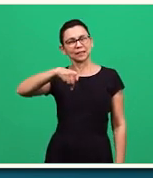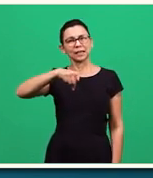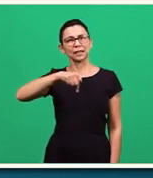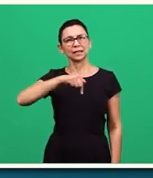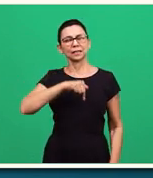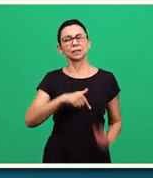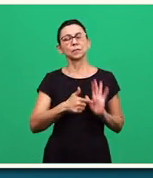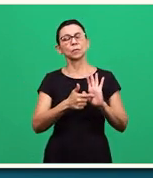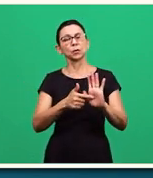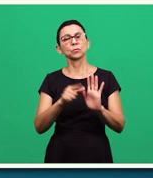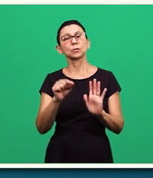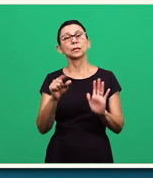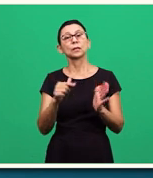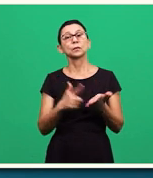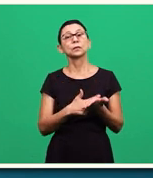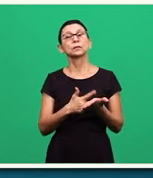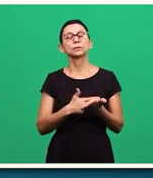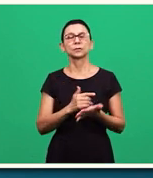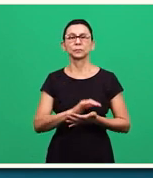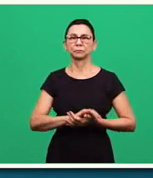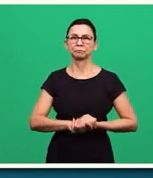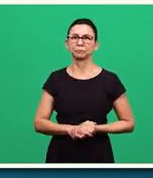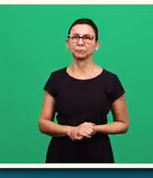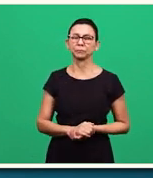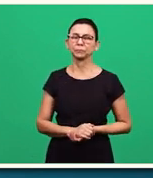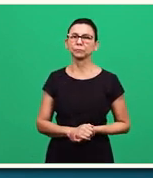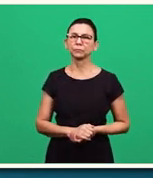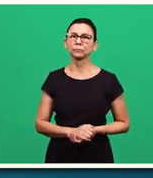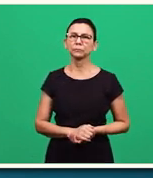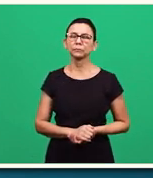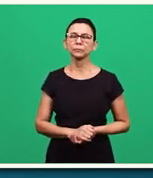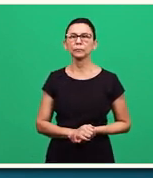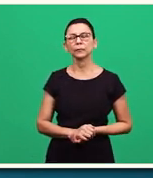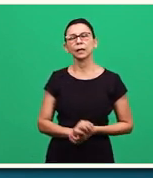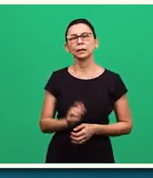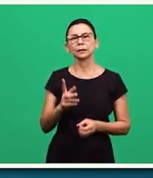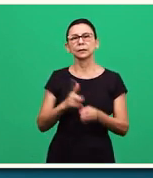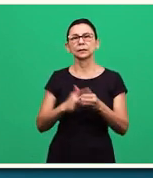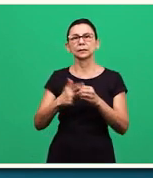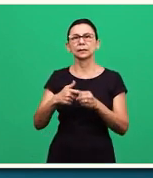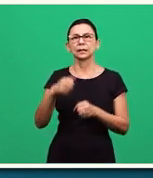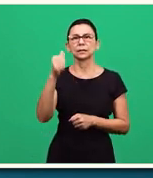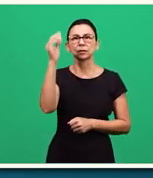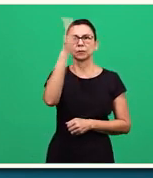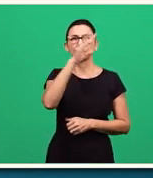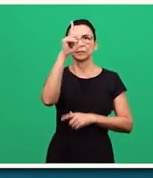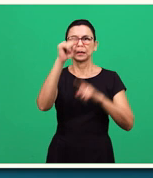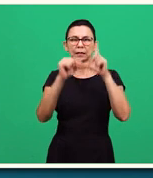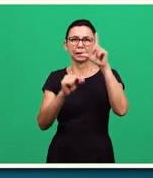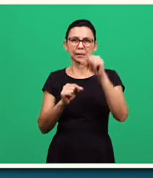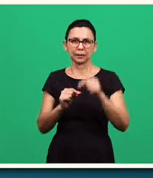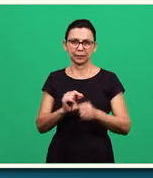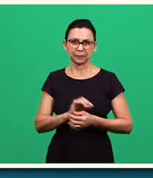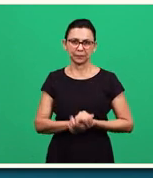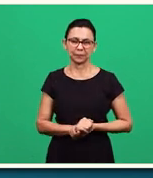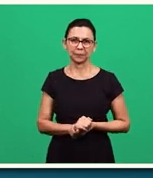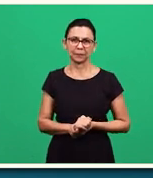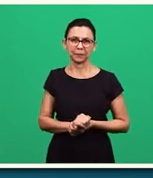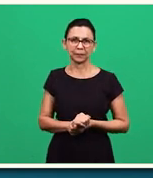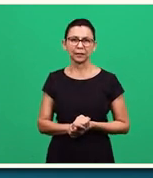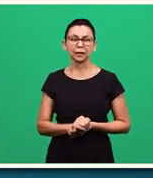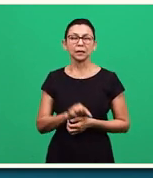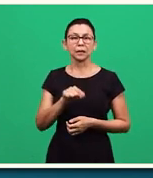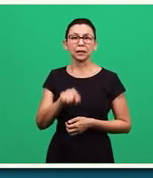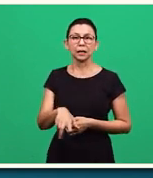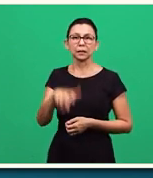Vamos. Dice así la palabra del Señor. Pero tú, Belén Efrata, pequeña para estar entre